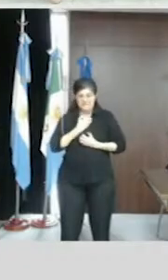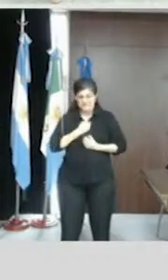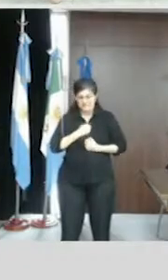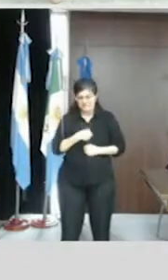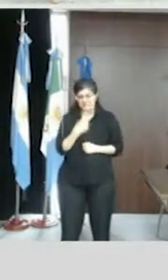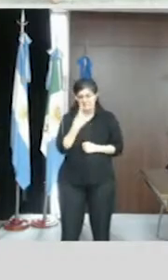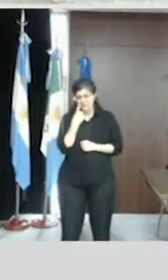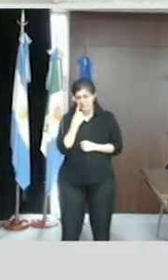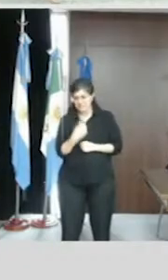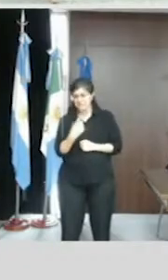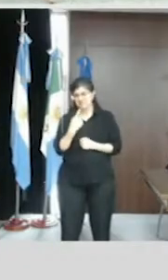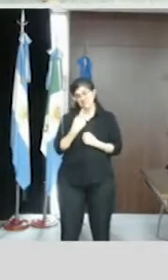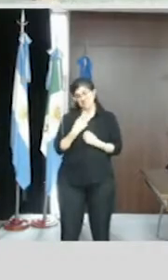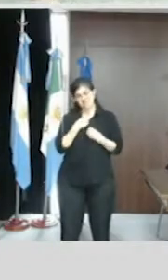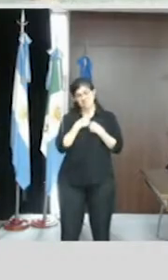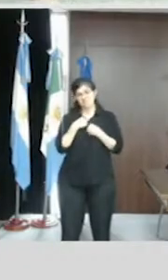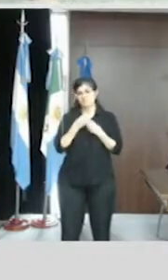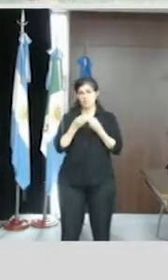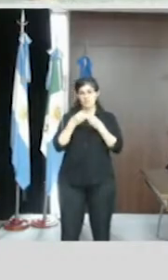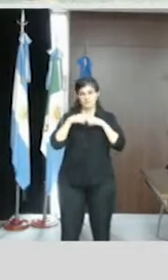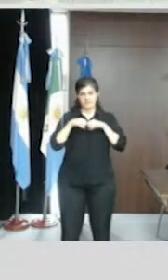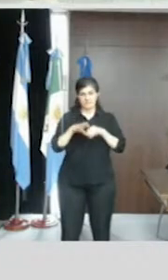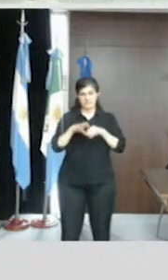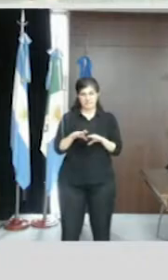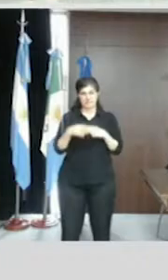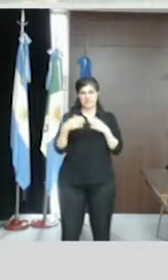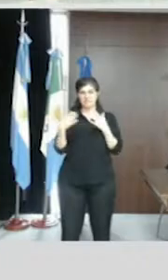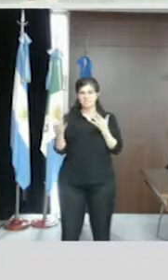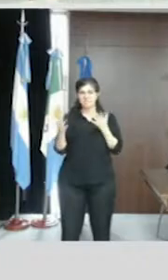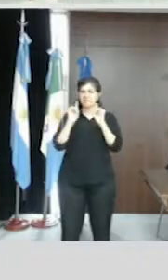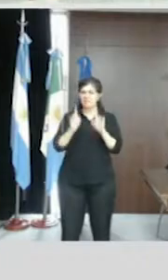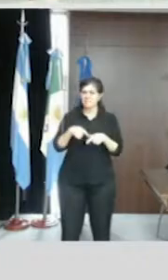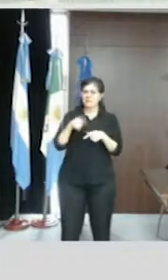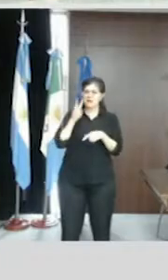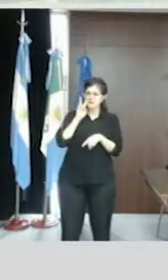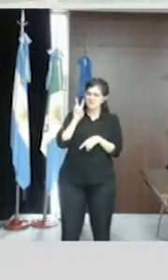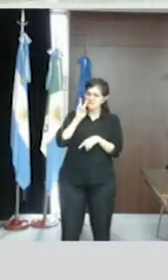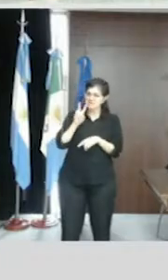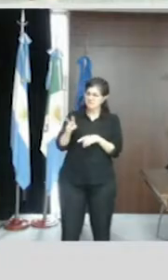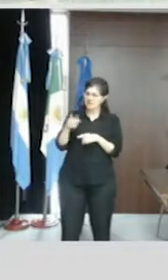tristeza. Una de las cosas que solemos ver en consulta son los